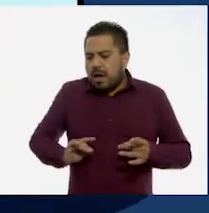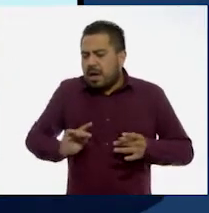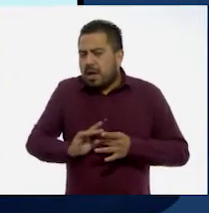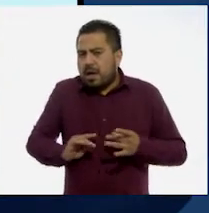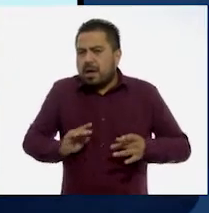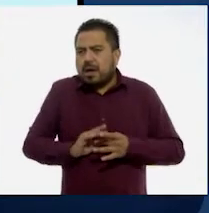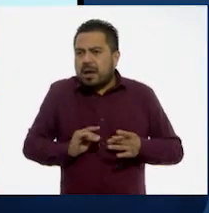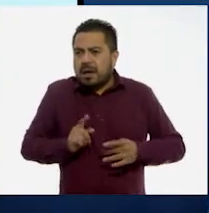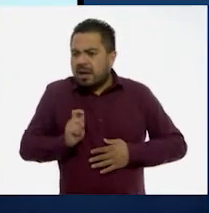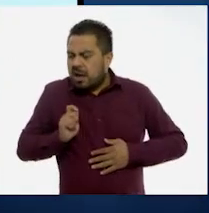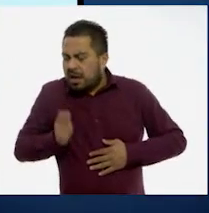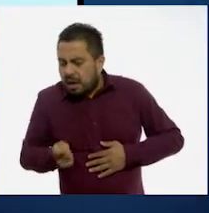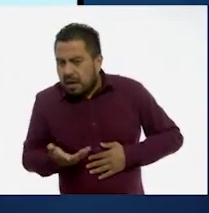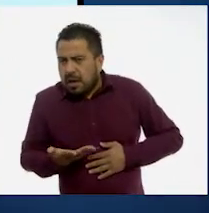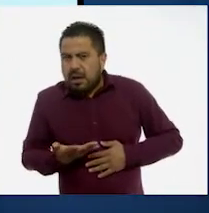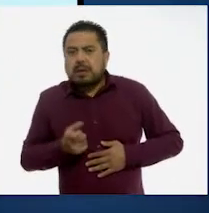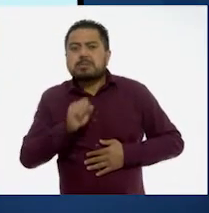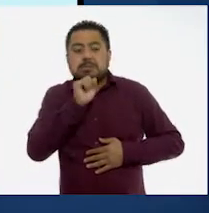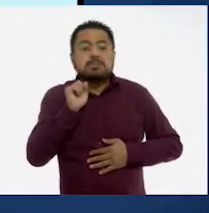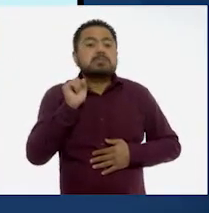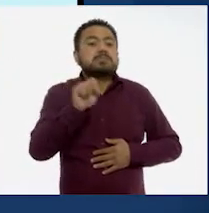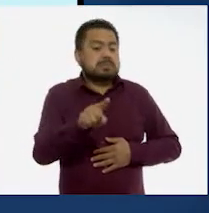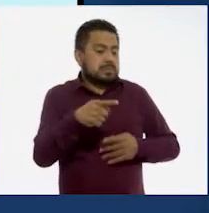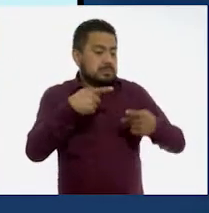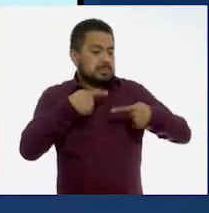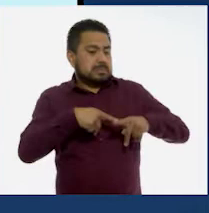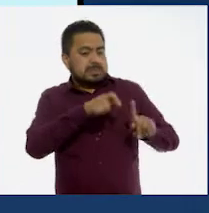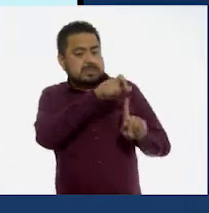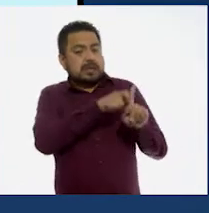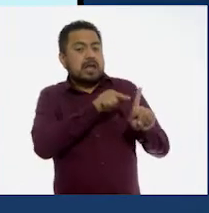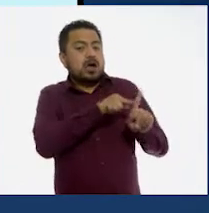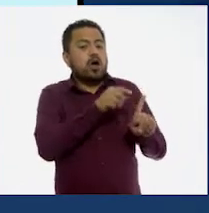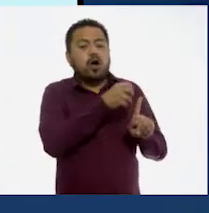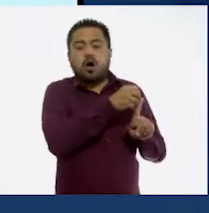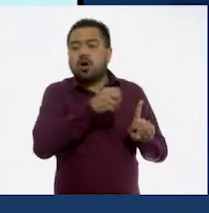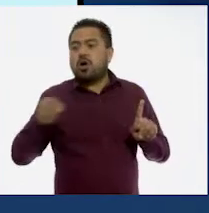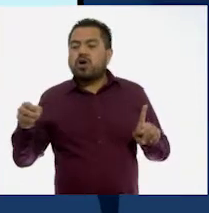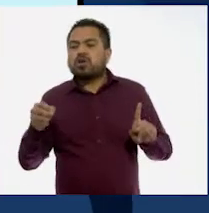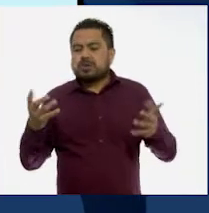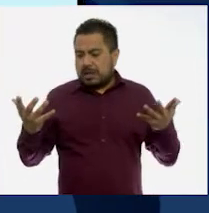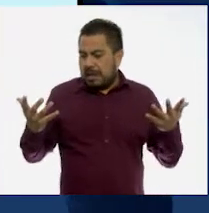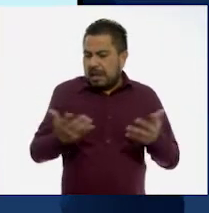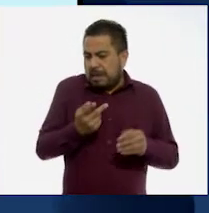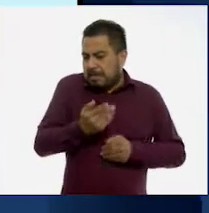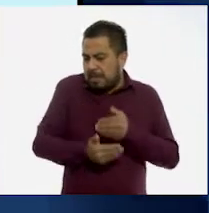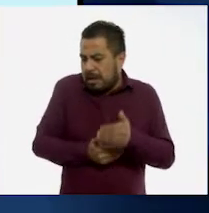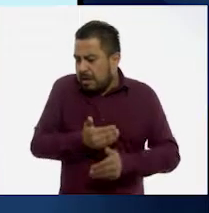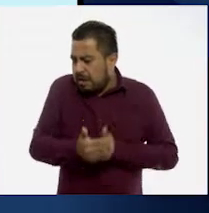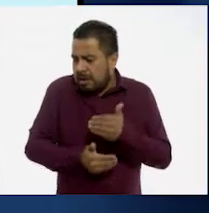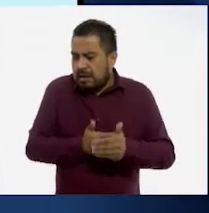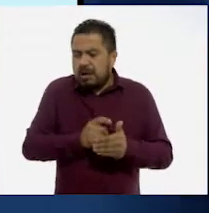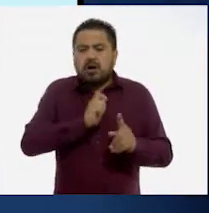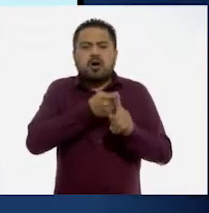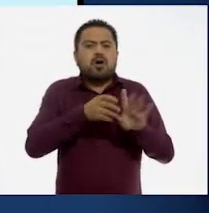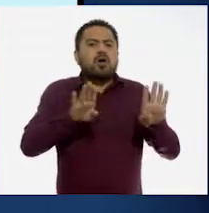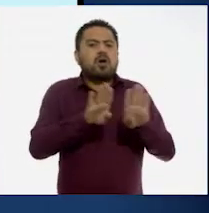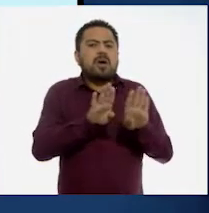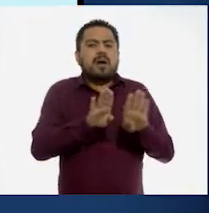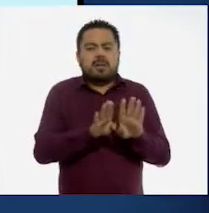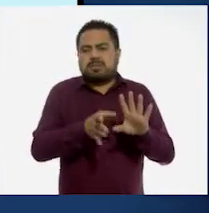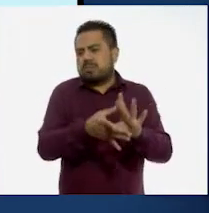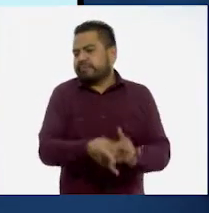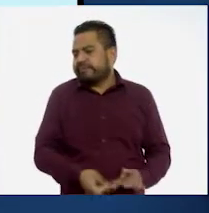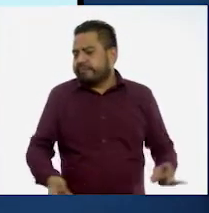ser quien cuenta, también es él el que organiza los hechos y el que dispone de qué manera va a ir